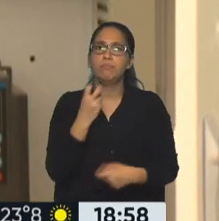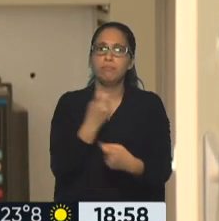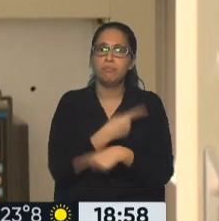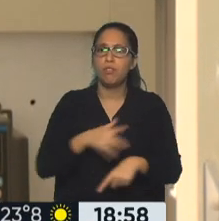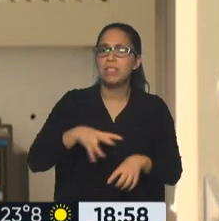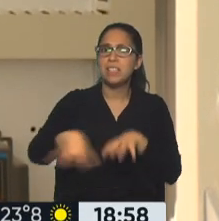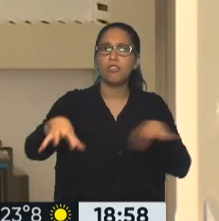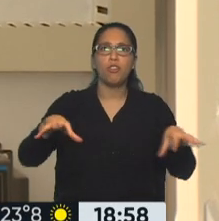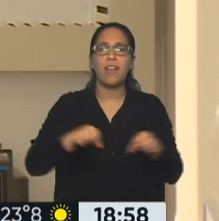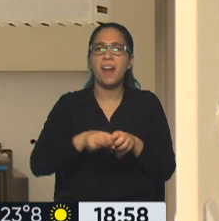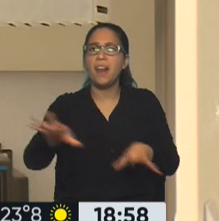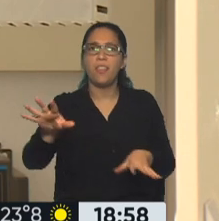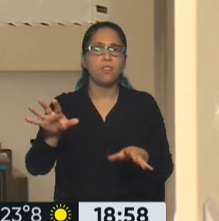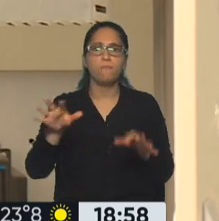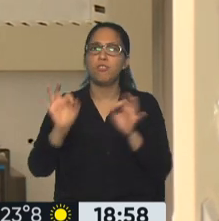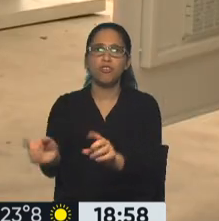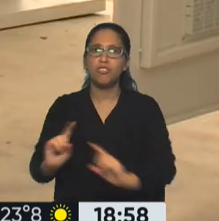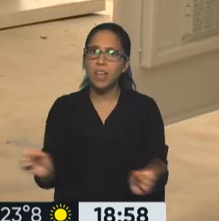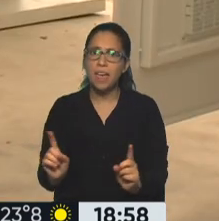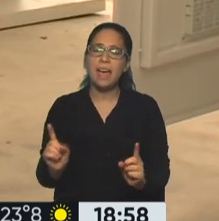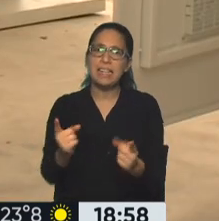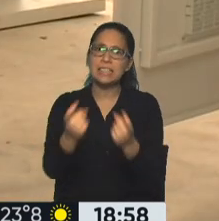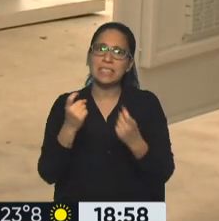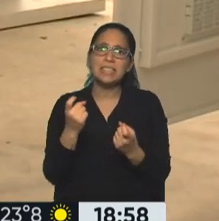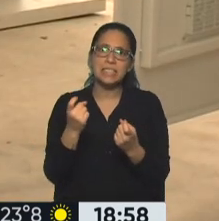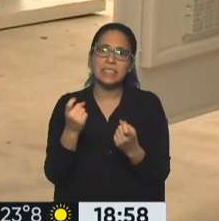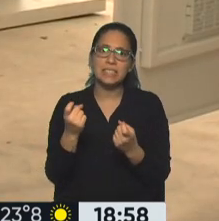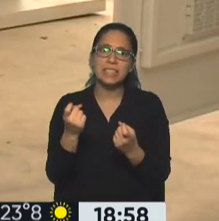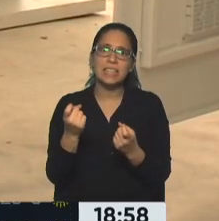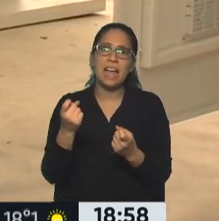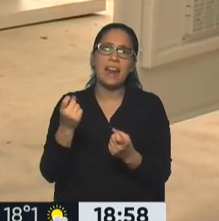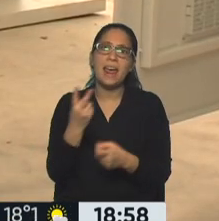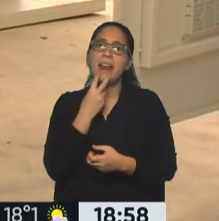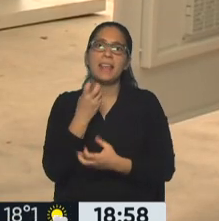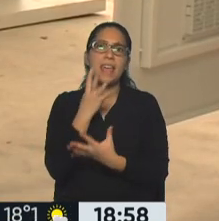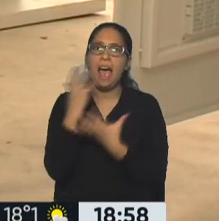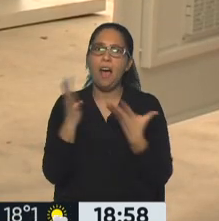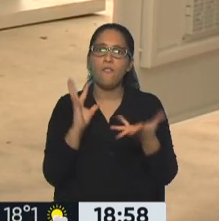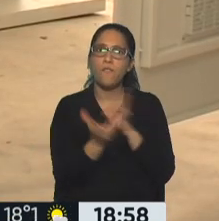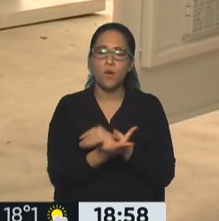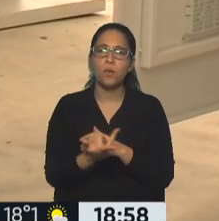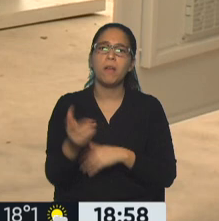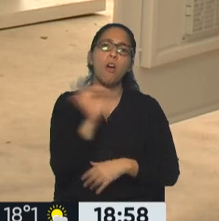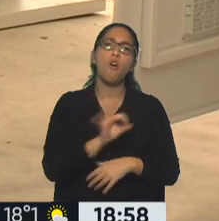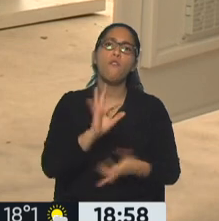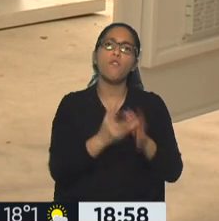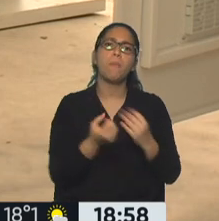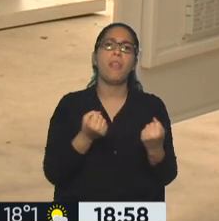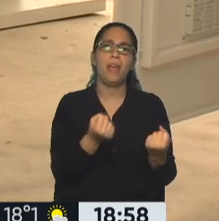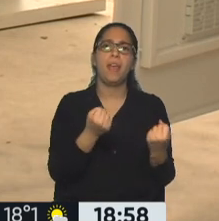ya están desconectados de red y que necesitan tener almacenamiento de energía o bien la movilidad de